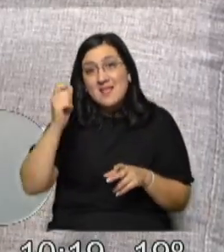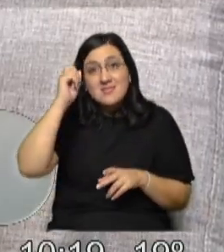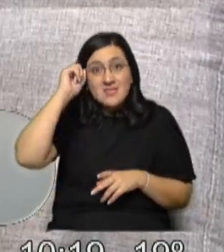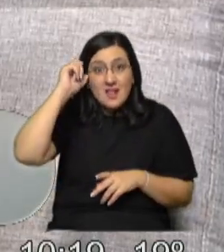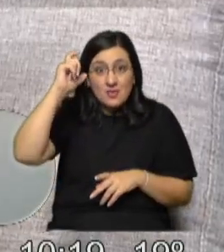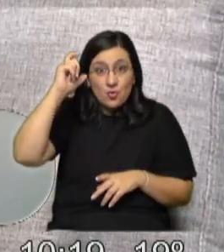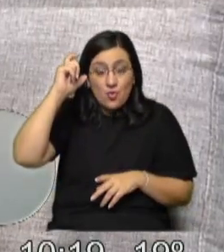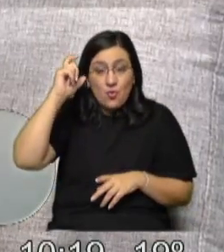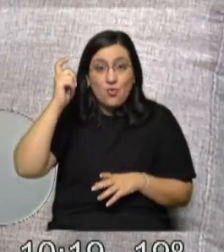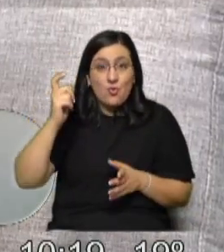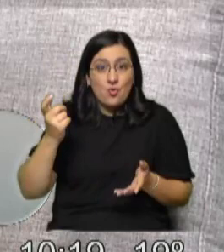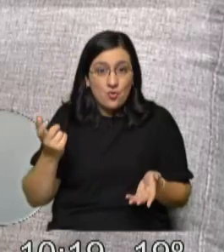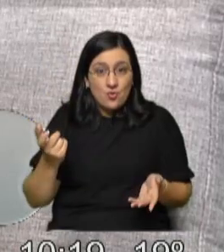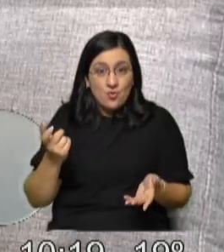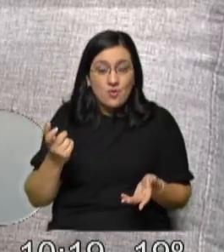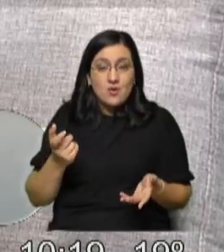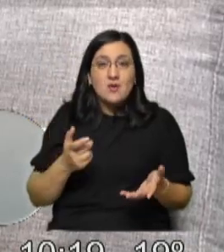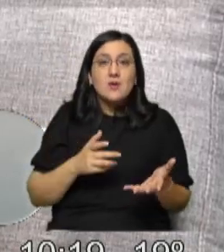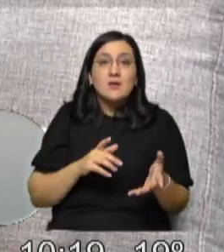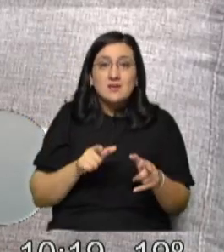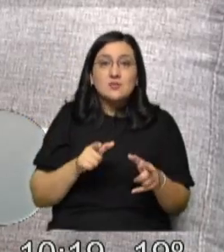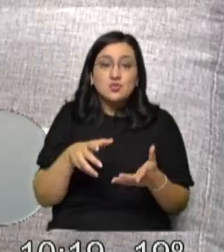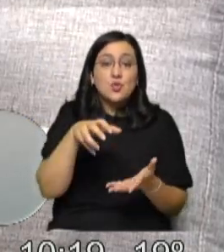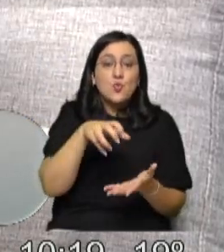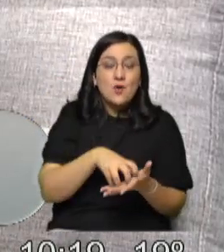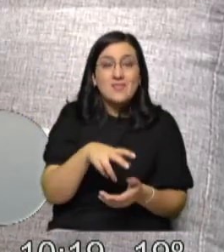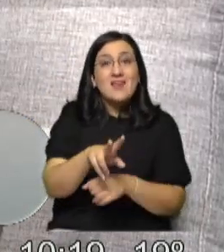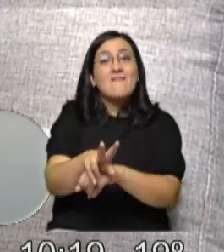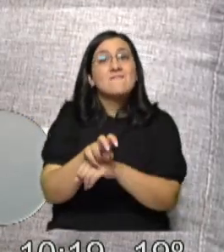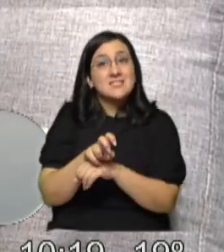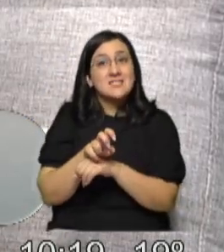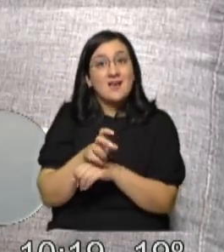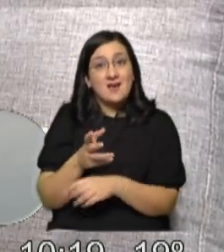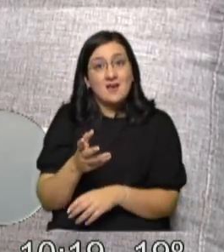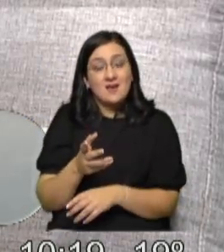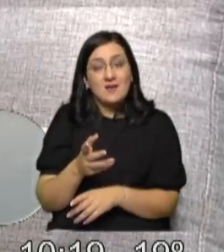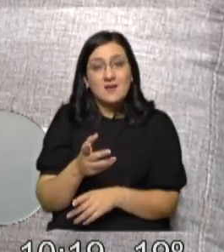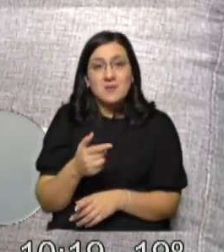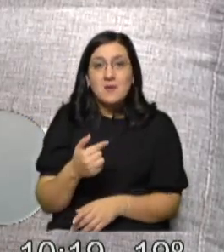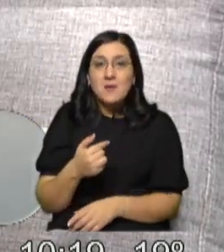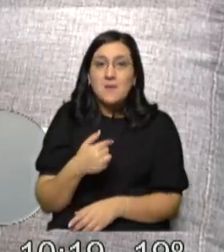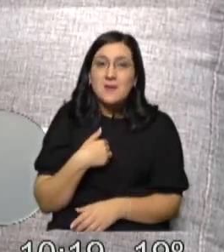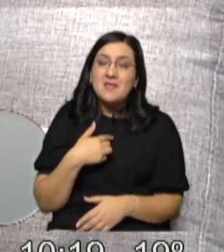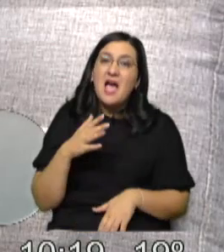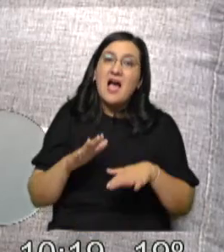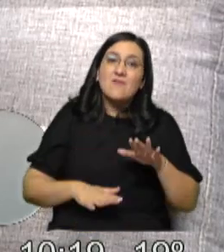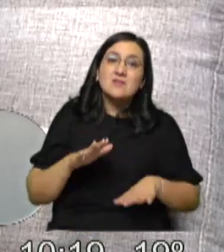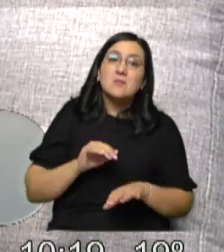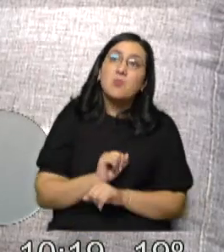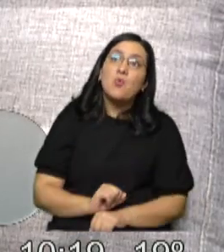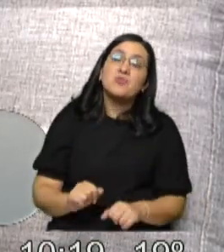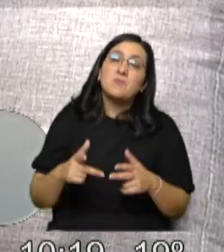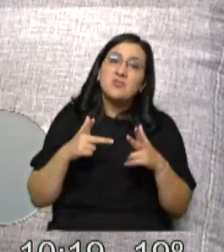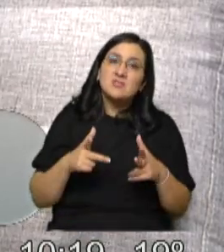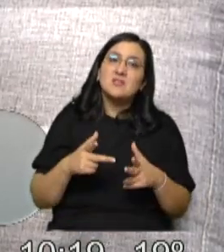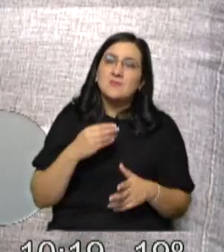intelectualidad, llamémoslo así, que pasaría un poco por estos espacios más de la física, que es algo que me parece que a veces podríamos decir, me